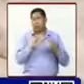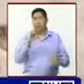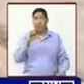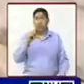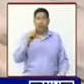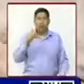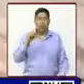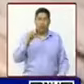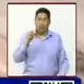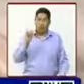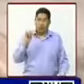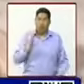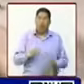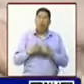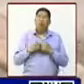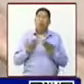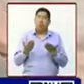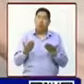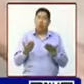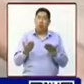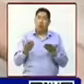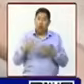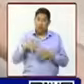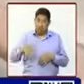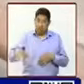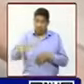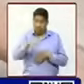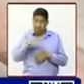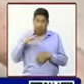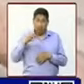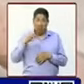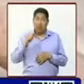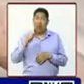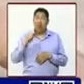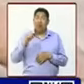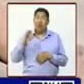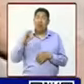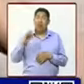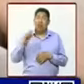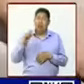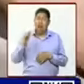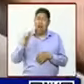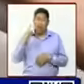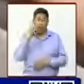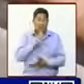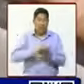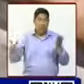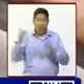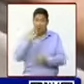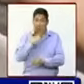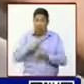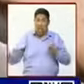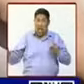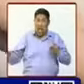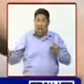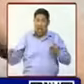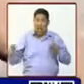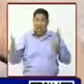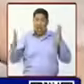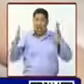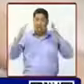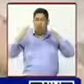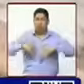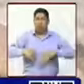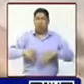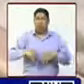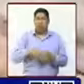para ver, por ejemplo, cómo la riada del puente Mascota de hace una semana y media atrás ha destrozado este puente